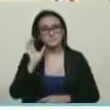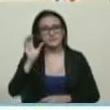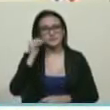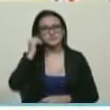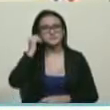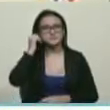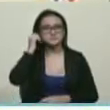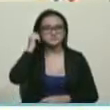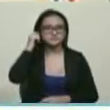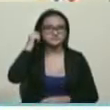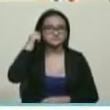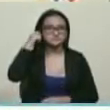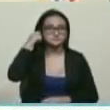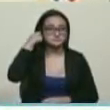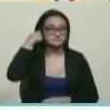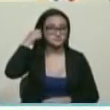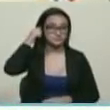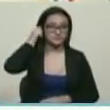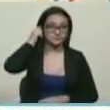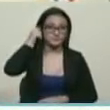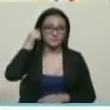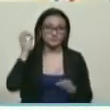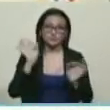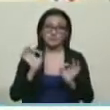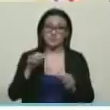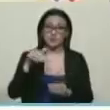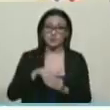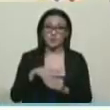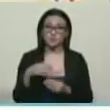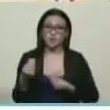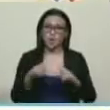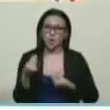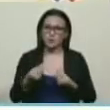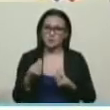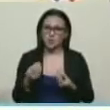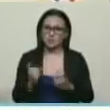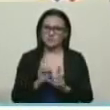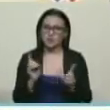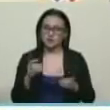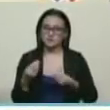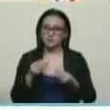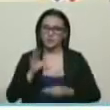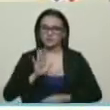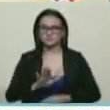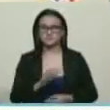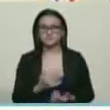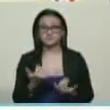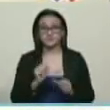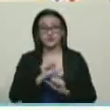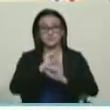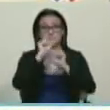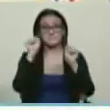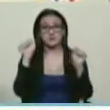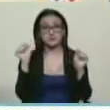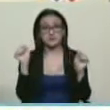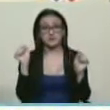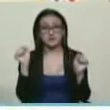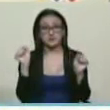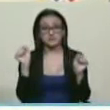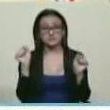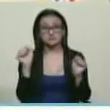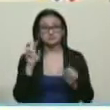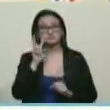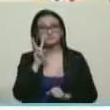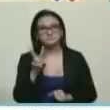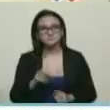a través del voto. ¿Cómo se hace en democracia? Desde tempranas horas de la mañana